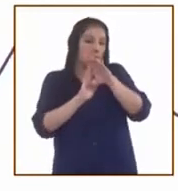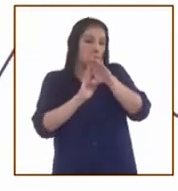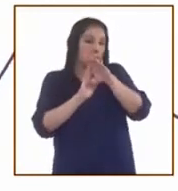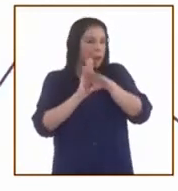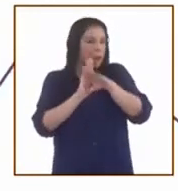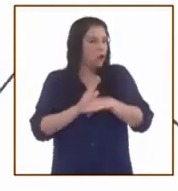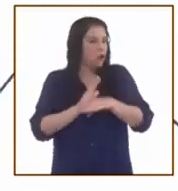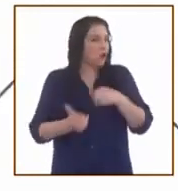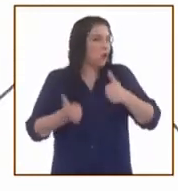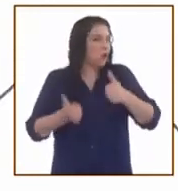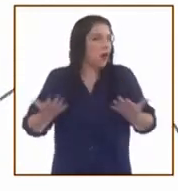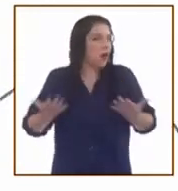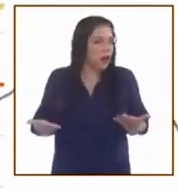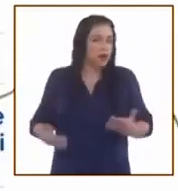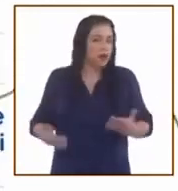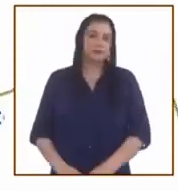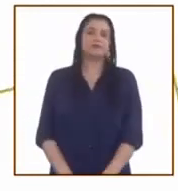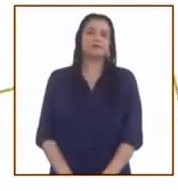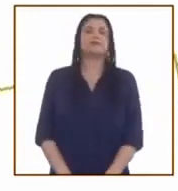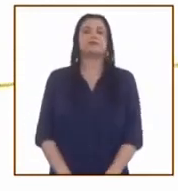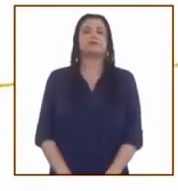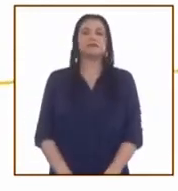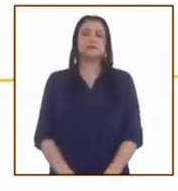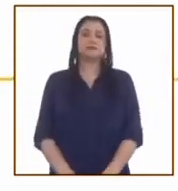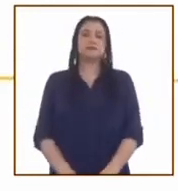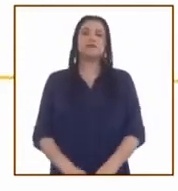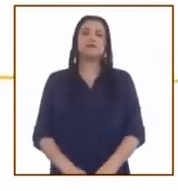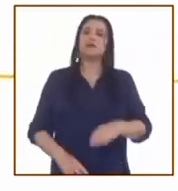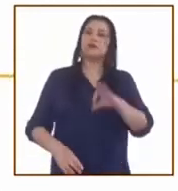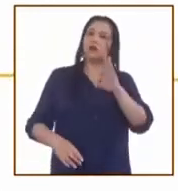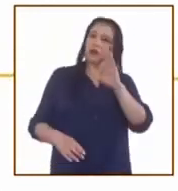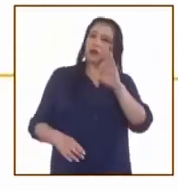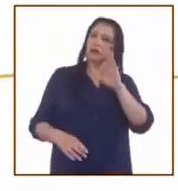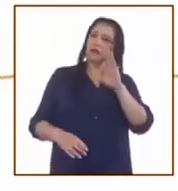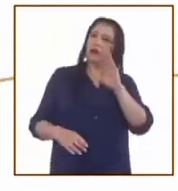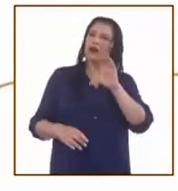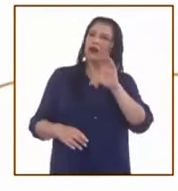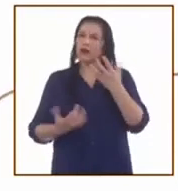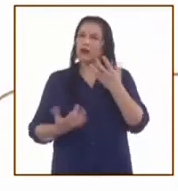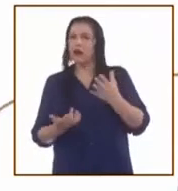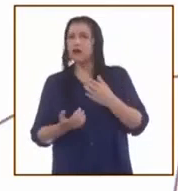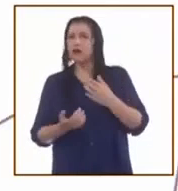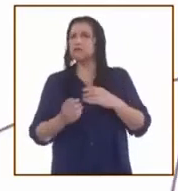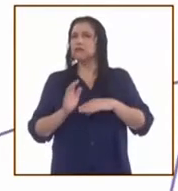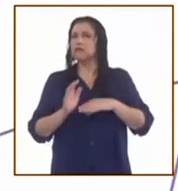o disminuyó? La frecuencia cardíaca aumentó.